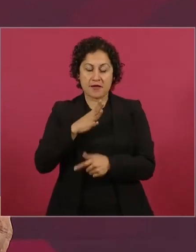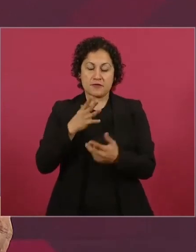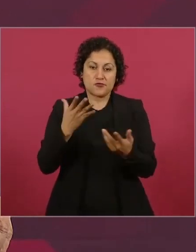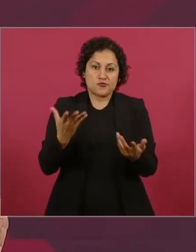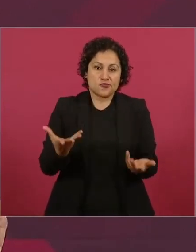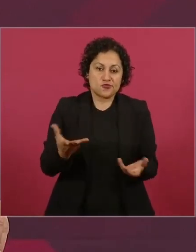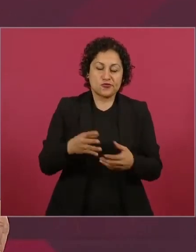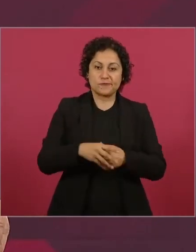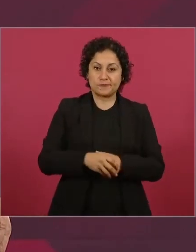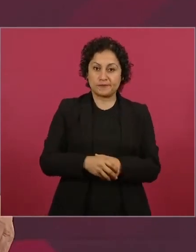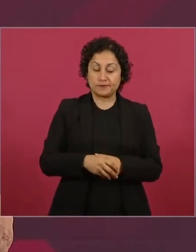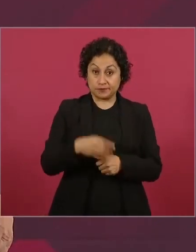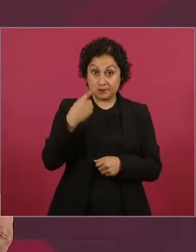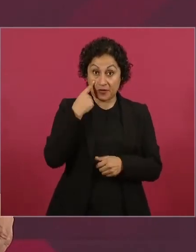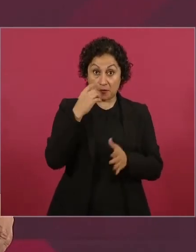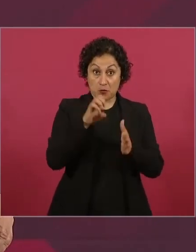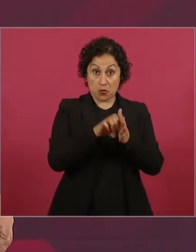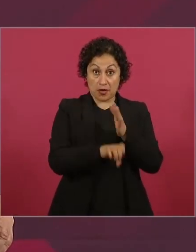de los medios